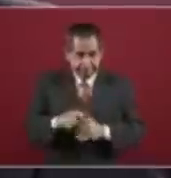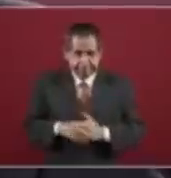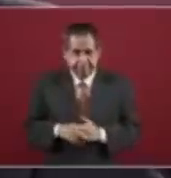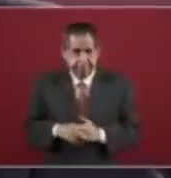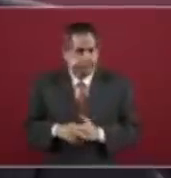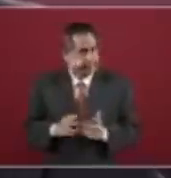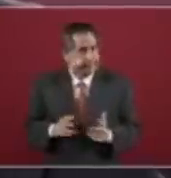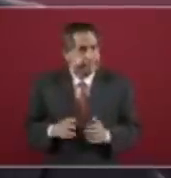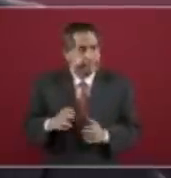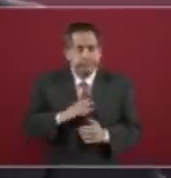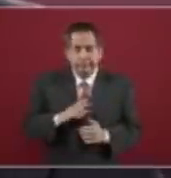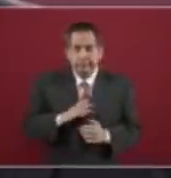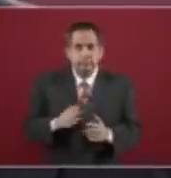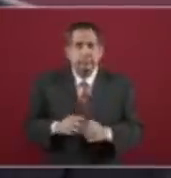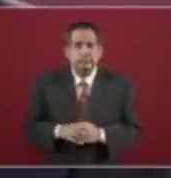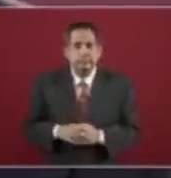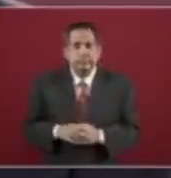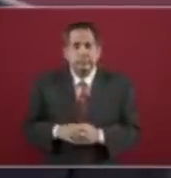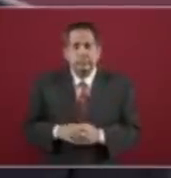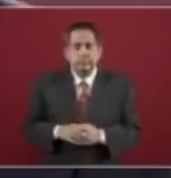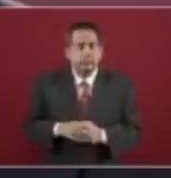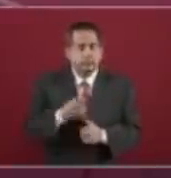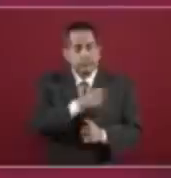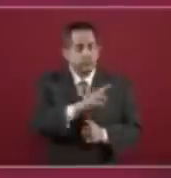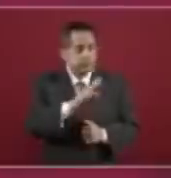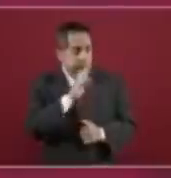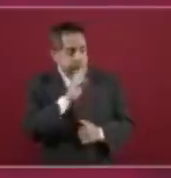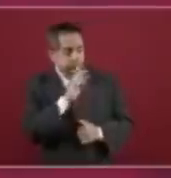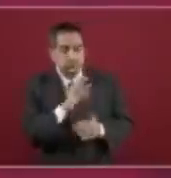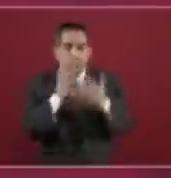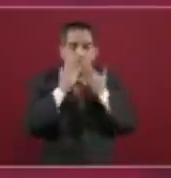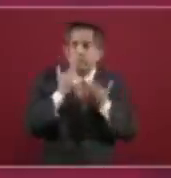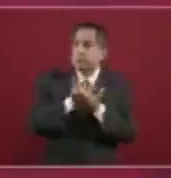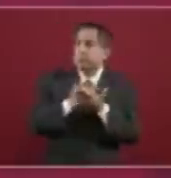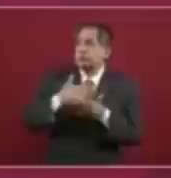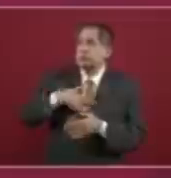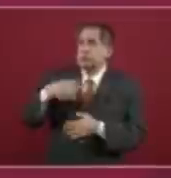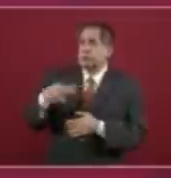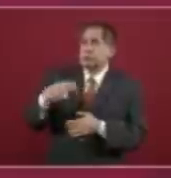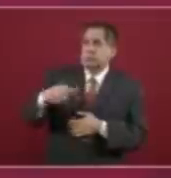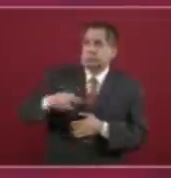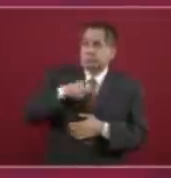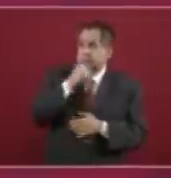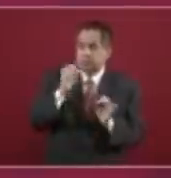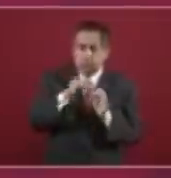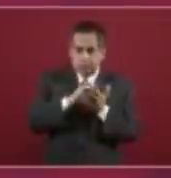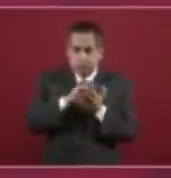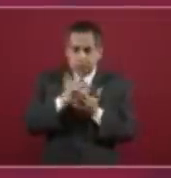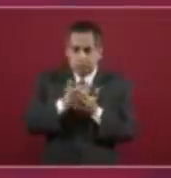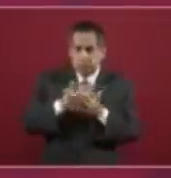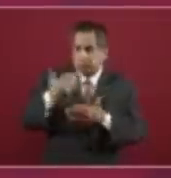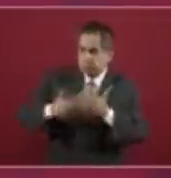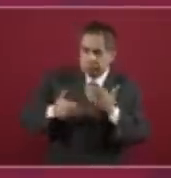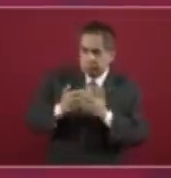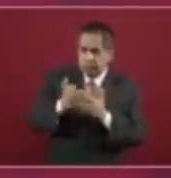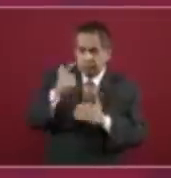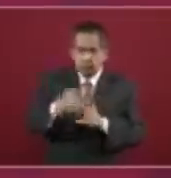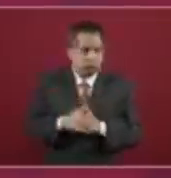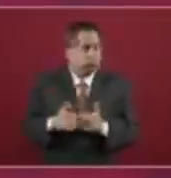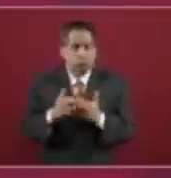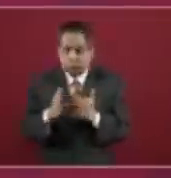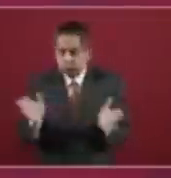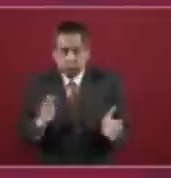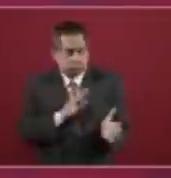hay madres que no fueron censadas, que faltan de censar, está